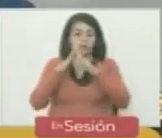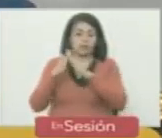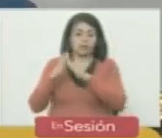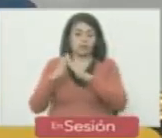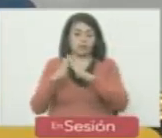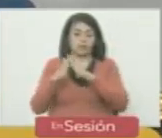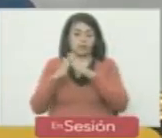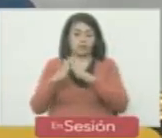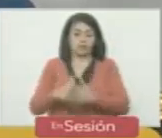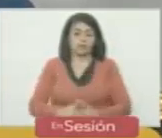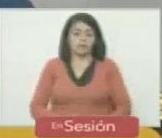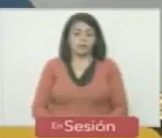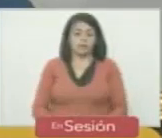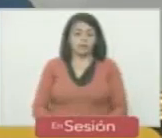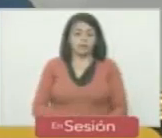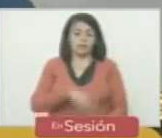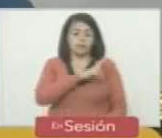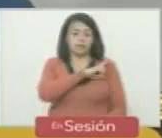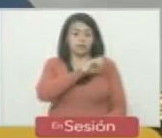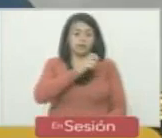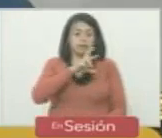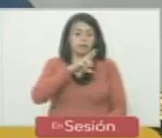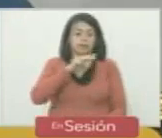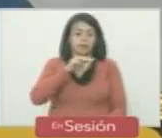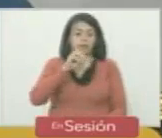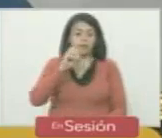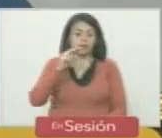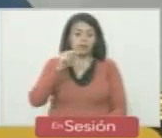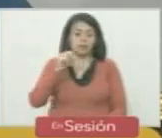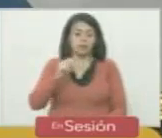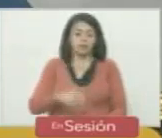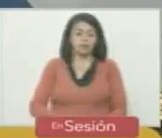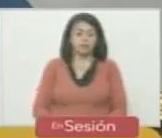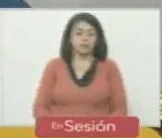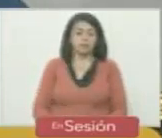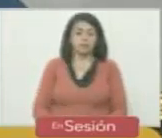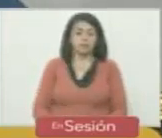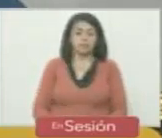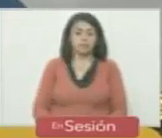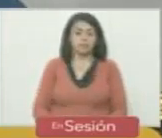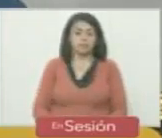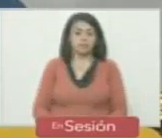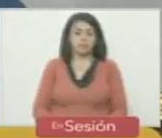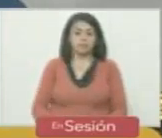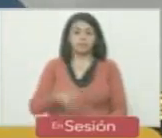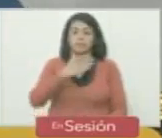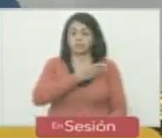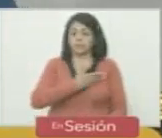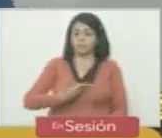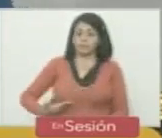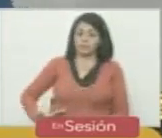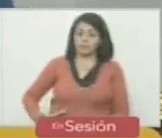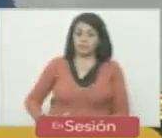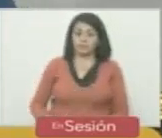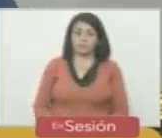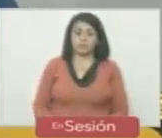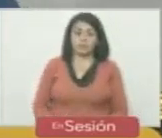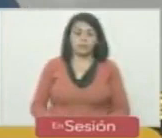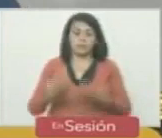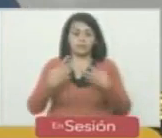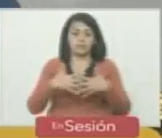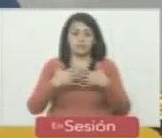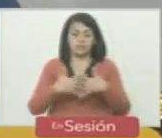Comunicaciones, mayor general Ramón Celestino Velázquez Aragoyán, el presidente de la